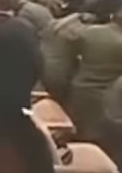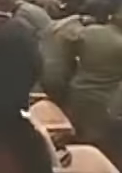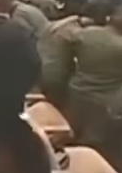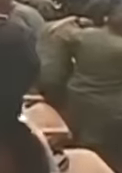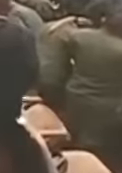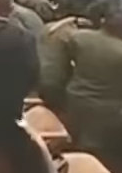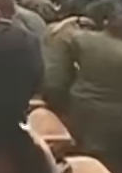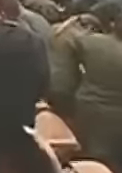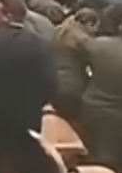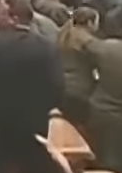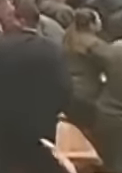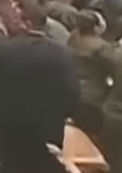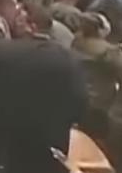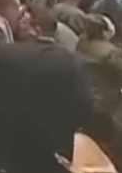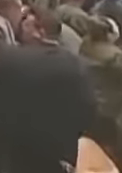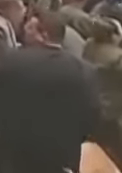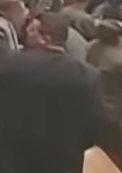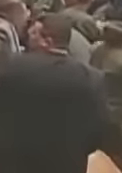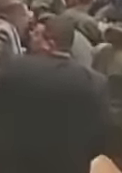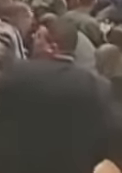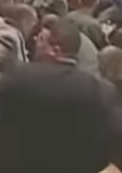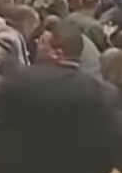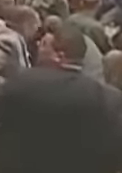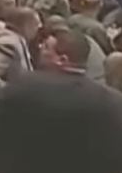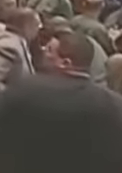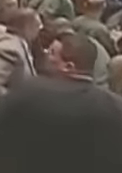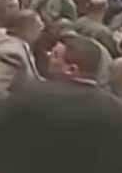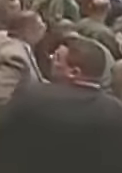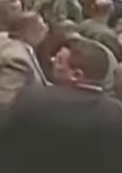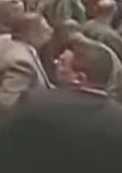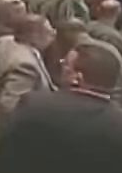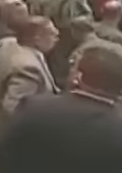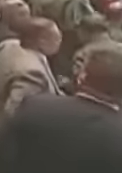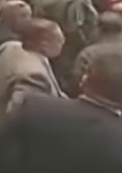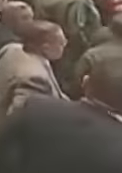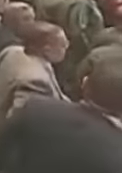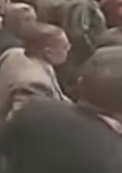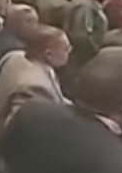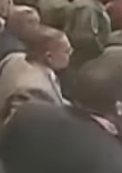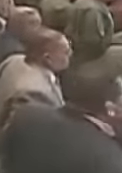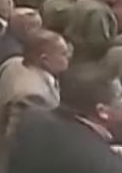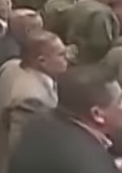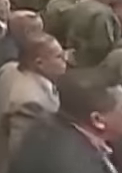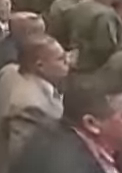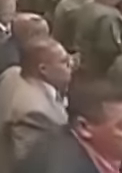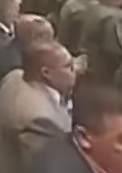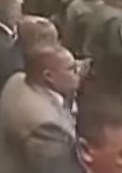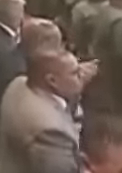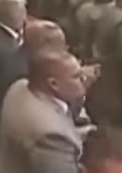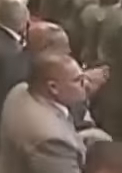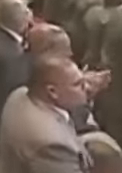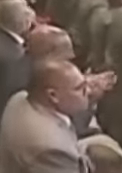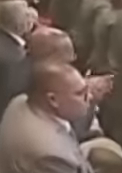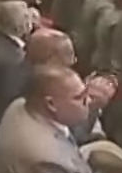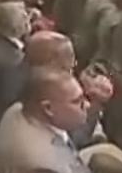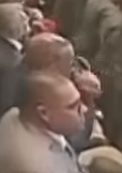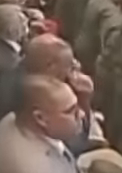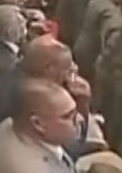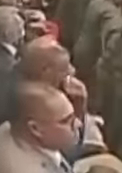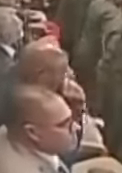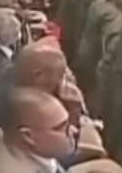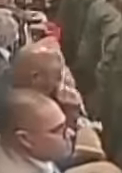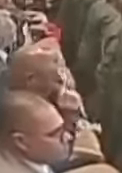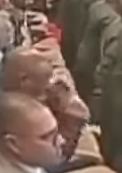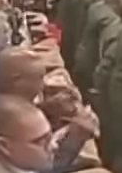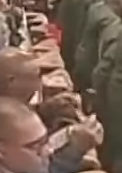Informativo que establecemos a esta hora desde la sala Ríos Reina del Teatro Teresa Carreño en Caracas, donde se lleva a cabo